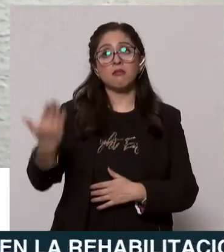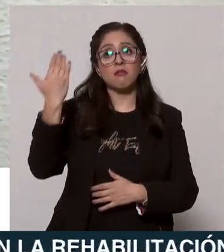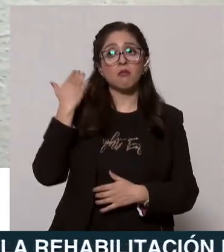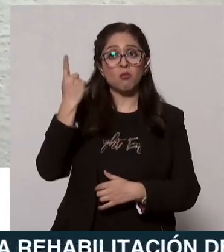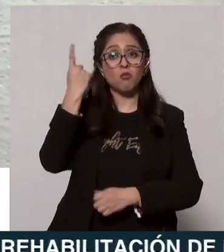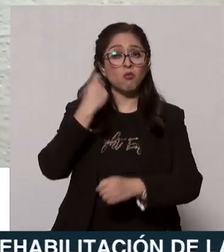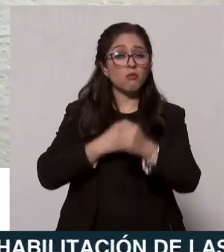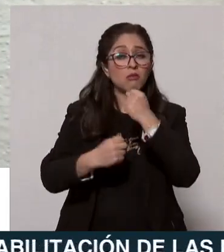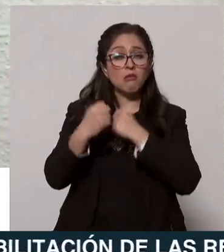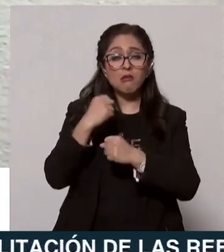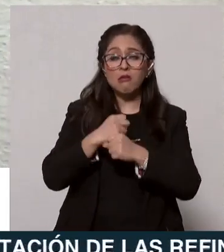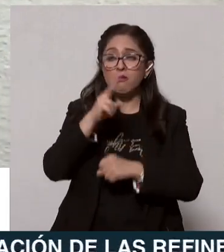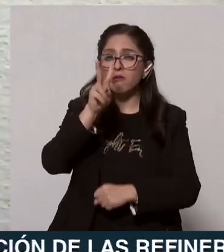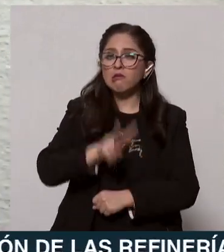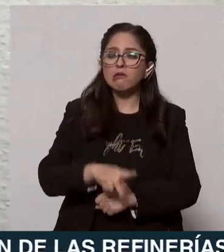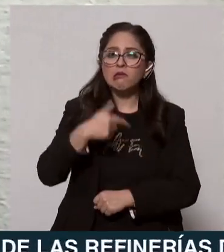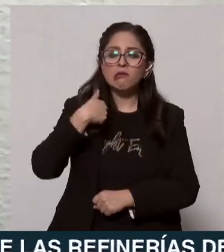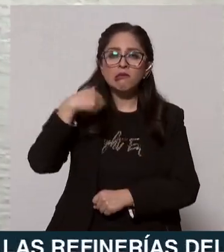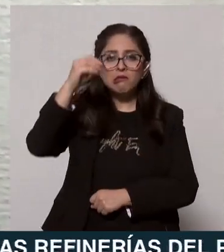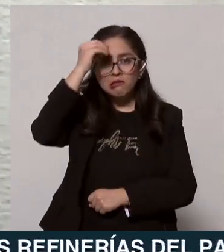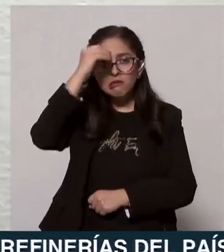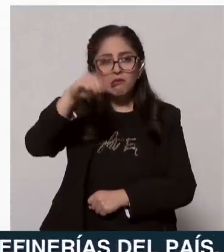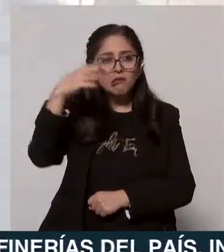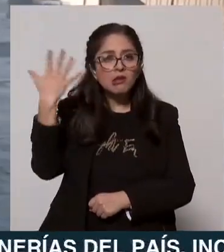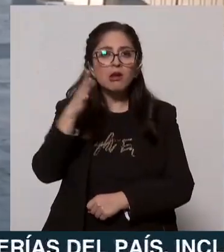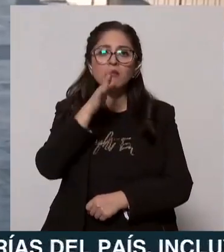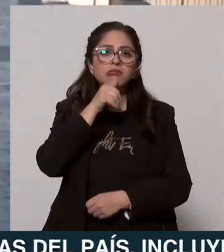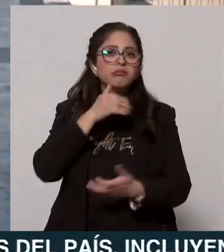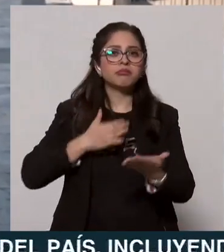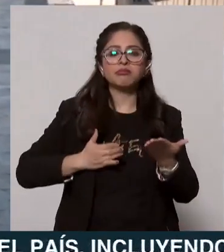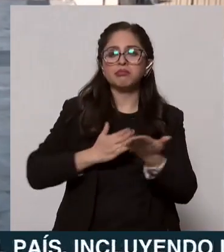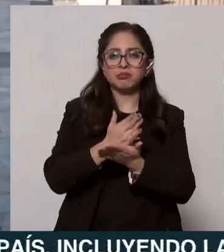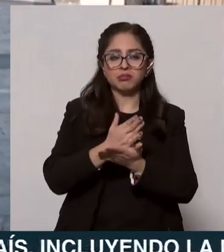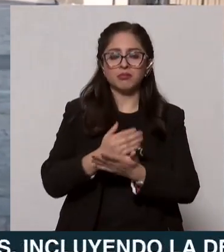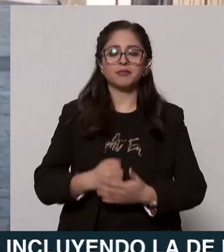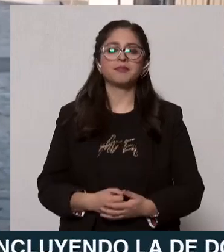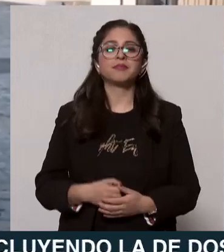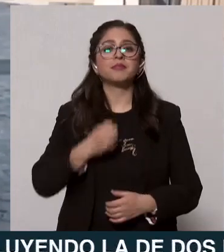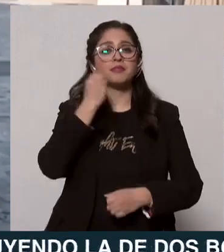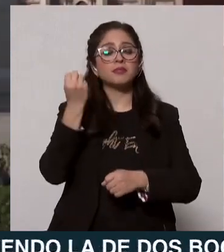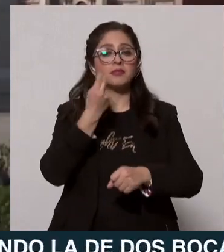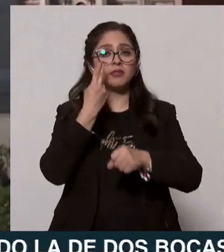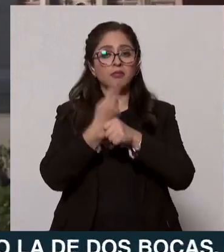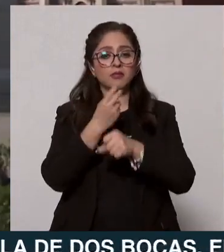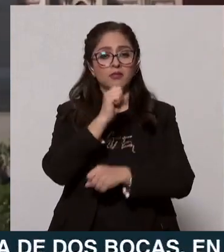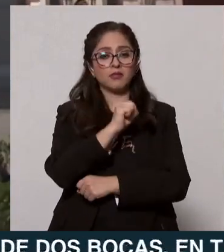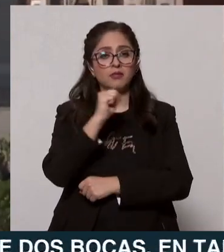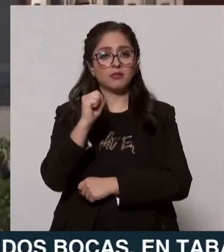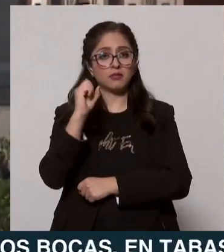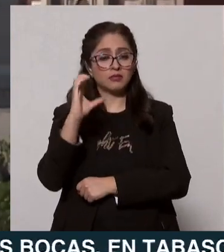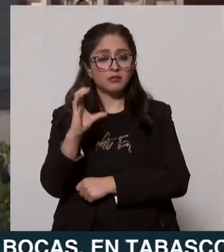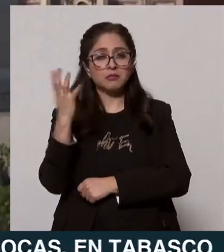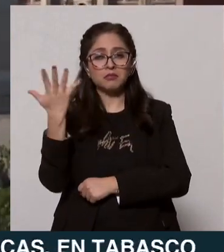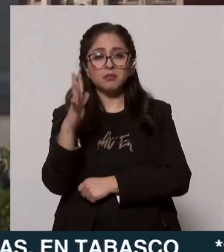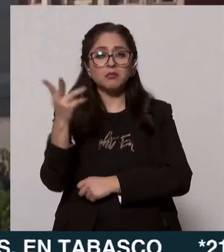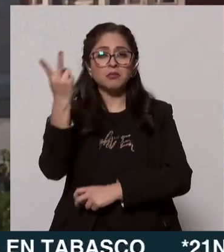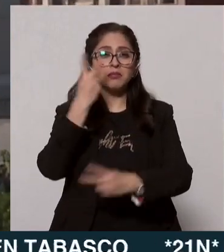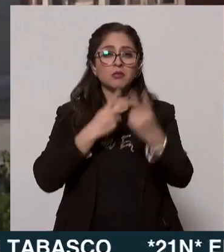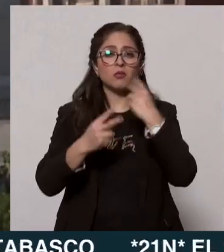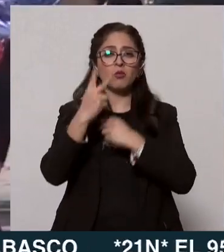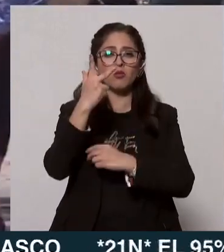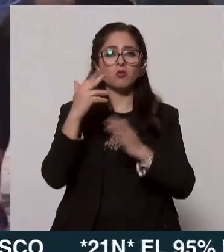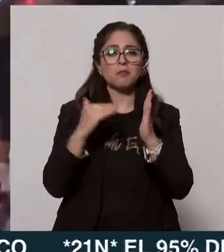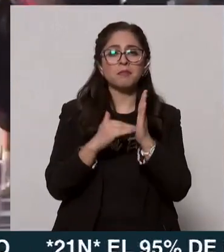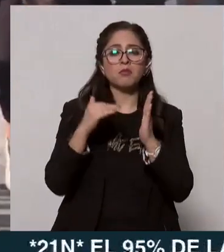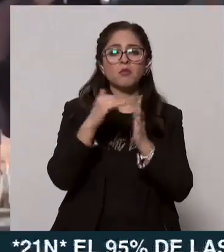me pasó, se me olvidó y pues no me dejan pasar. La Secretaría de Seguridad Ciudadana contempla la llegada de alrededor de 8 millones